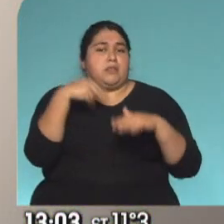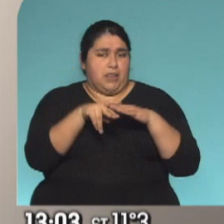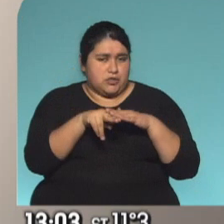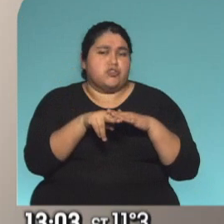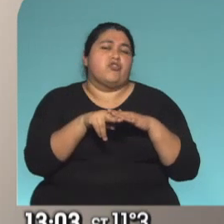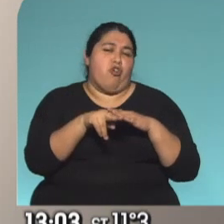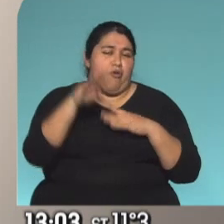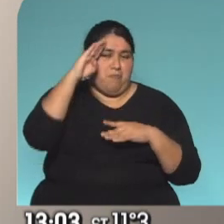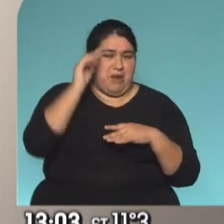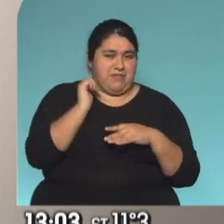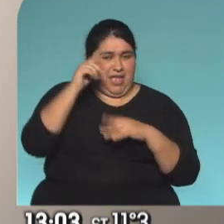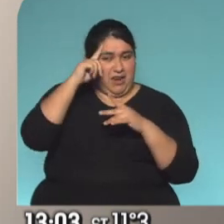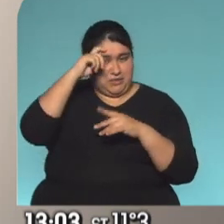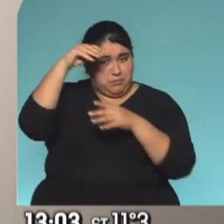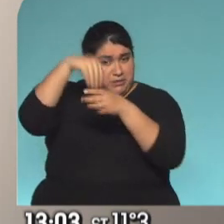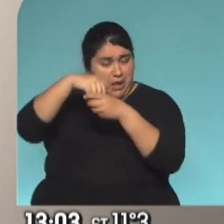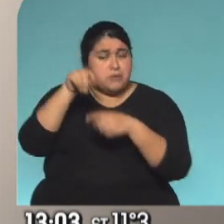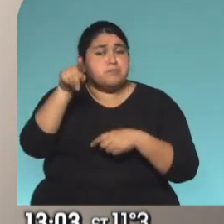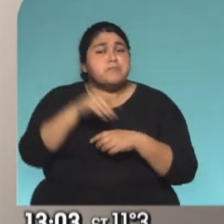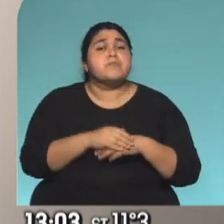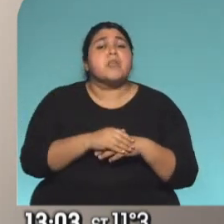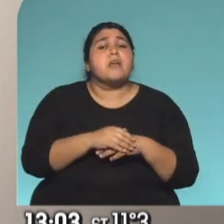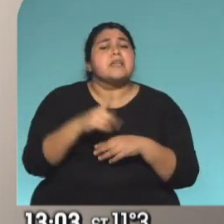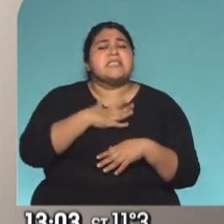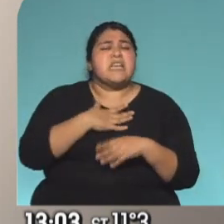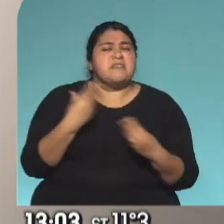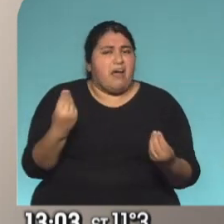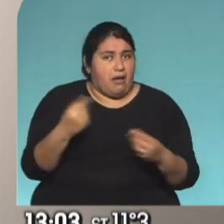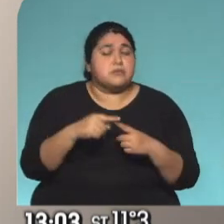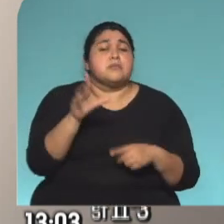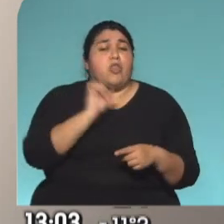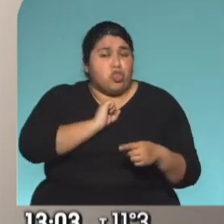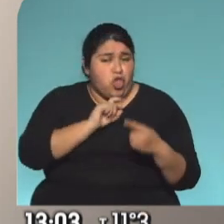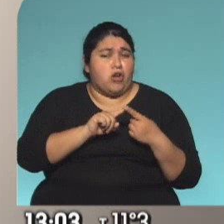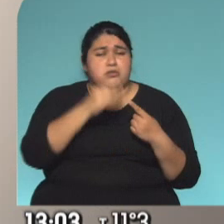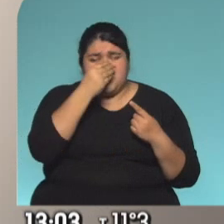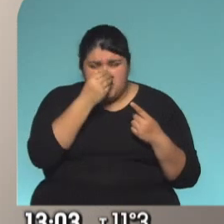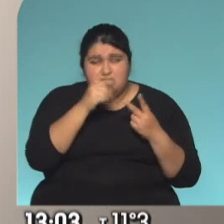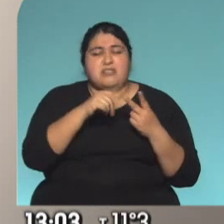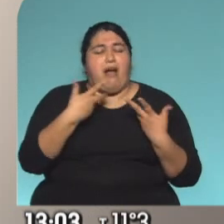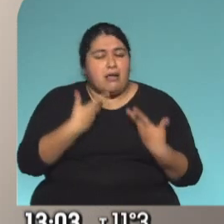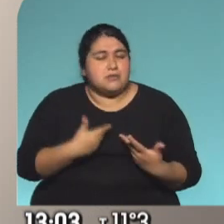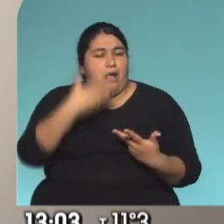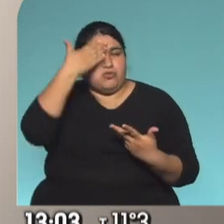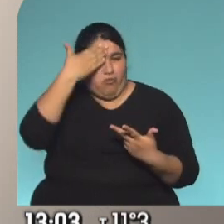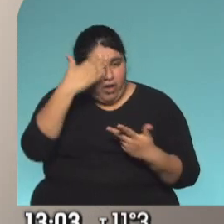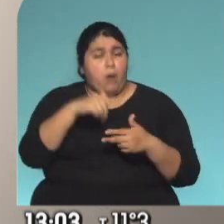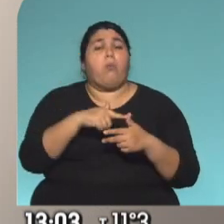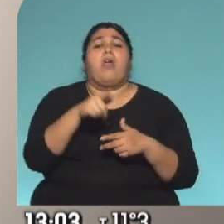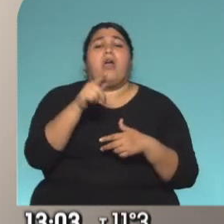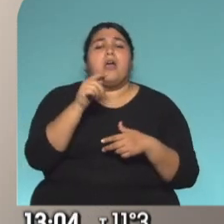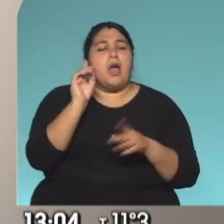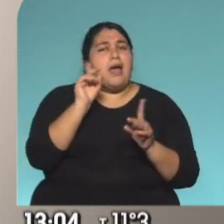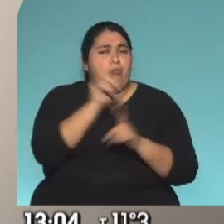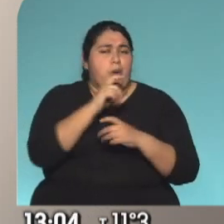Centro Médico Militar Walter Reed de Maryland. Los síntomas que tuvo son tos, congestión, cansancio y fiebre. Los